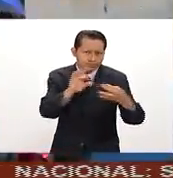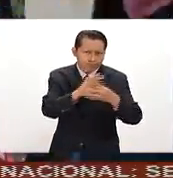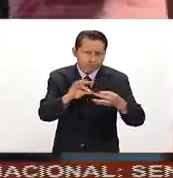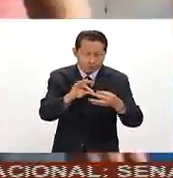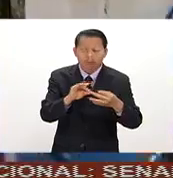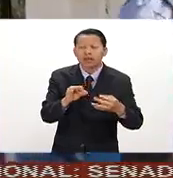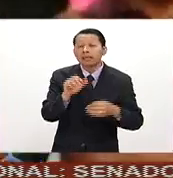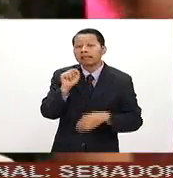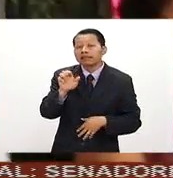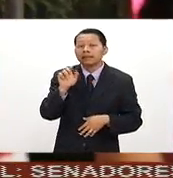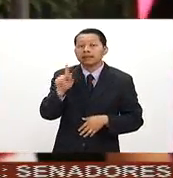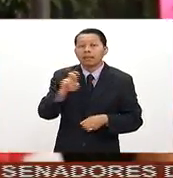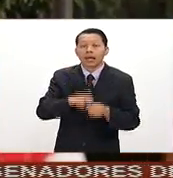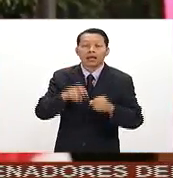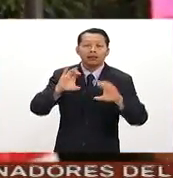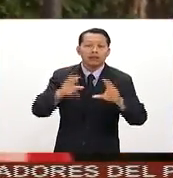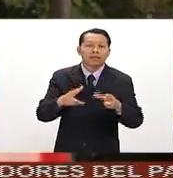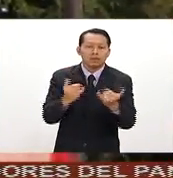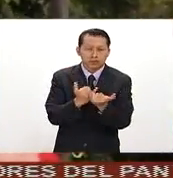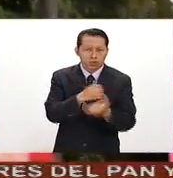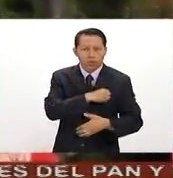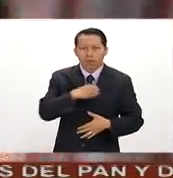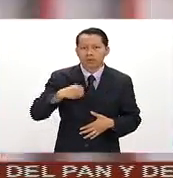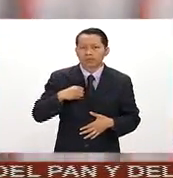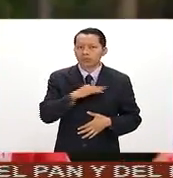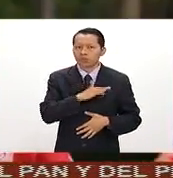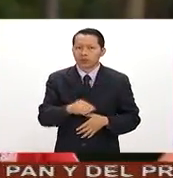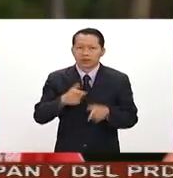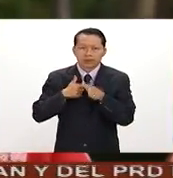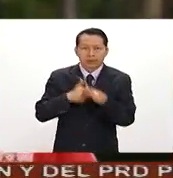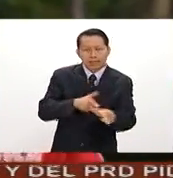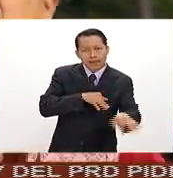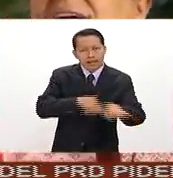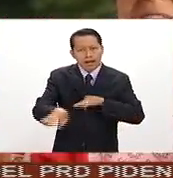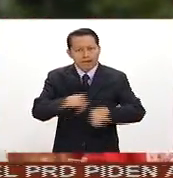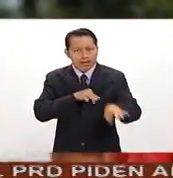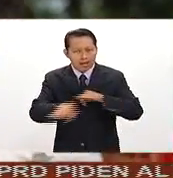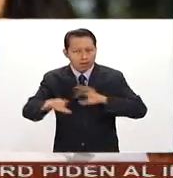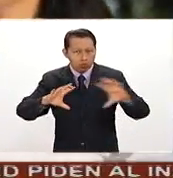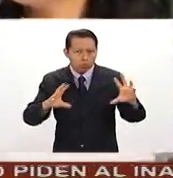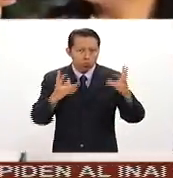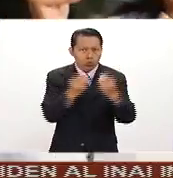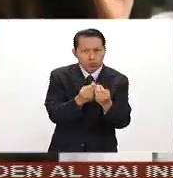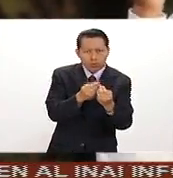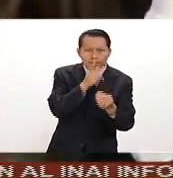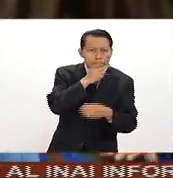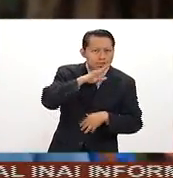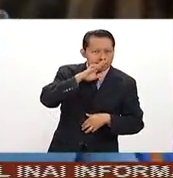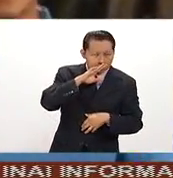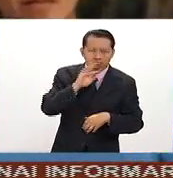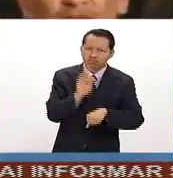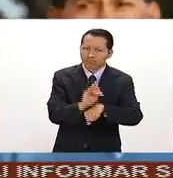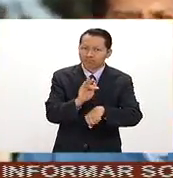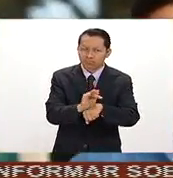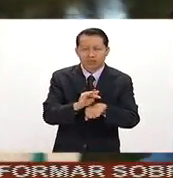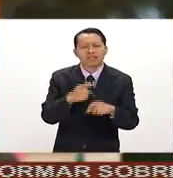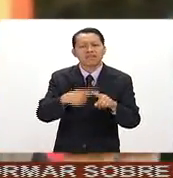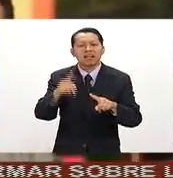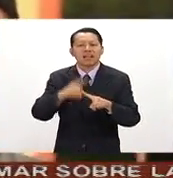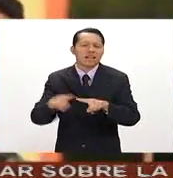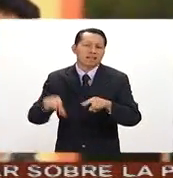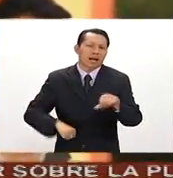de Educación en Chiapas reiteró su compromiso de continuar trabajando de la mano con los padres de familia en las diversas